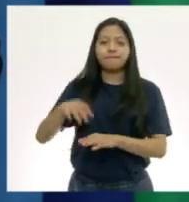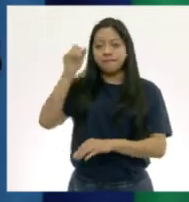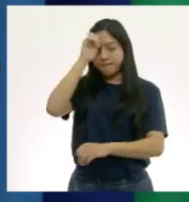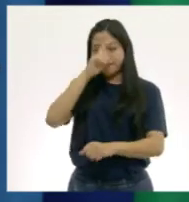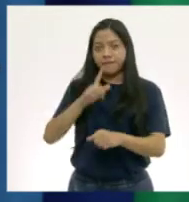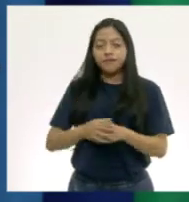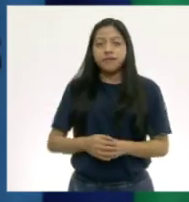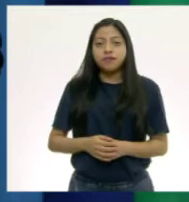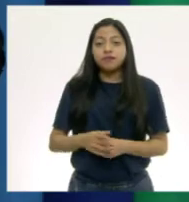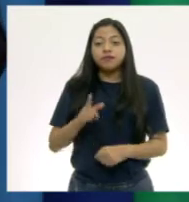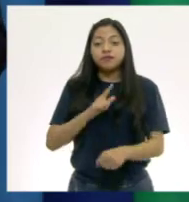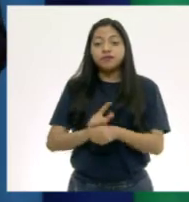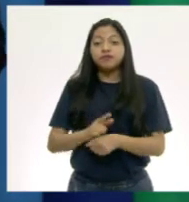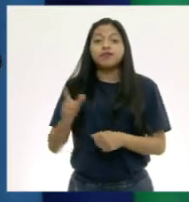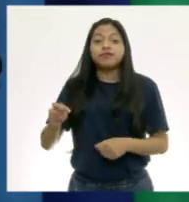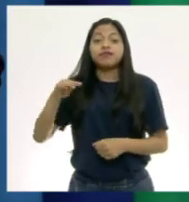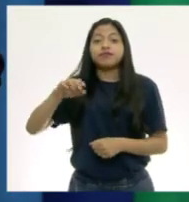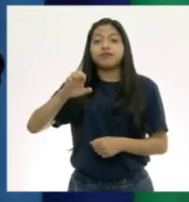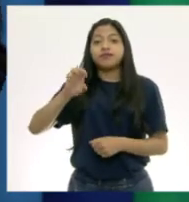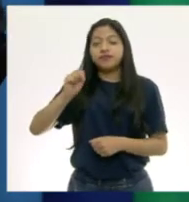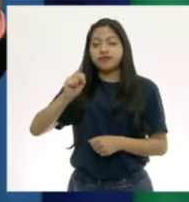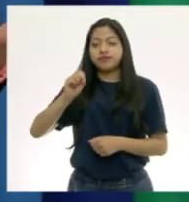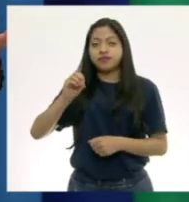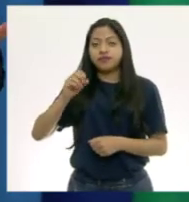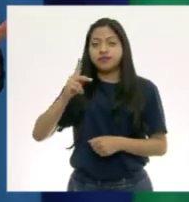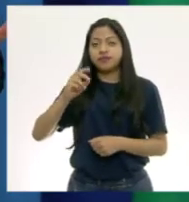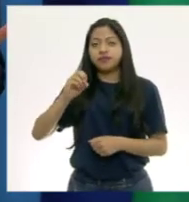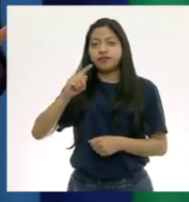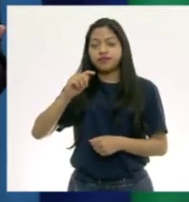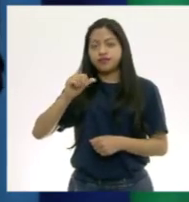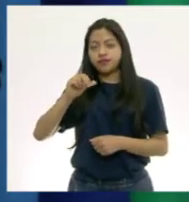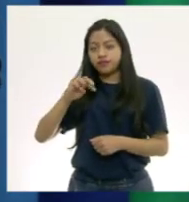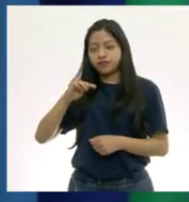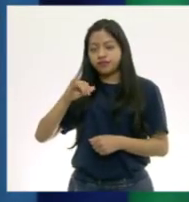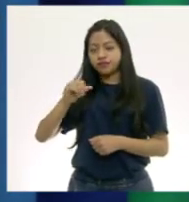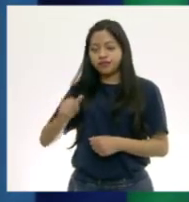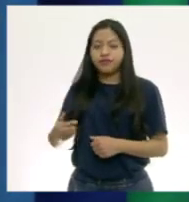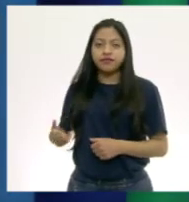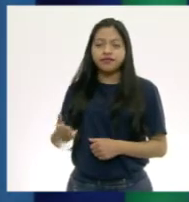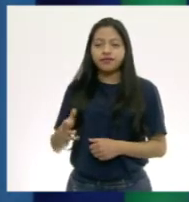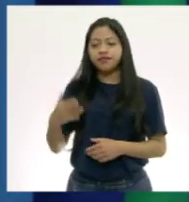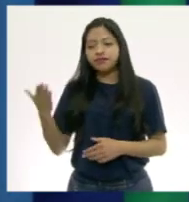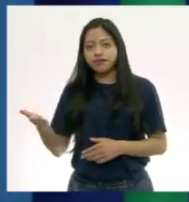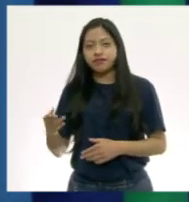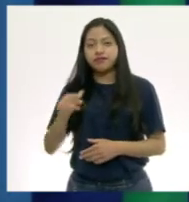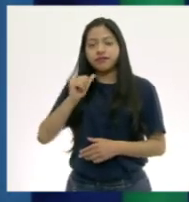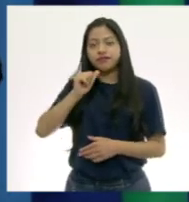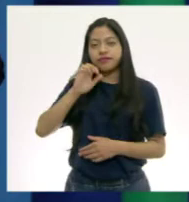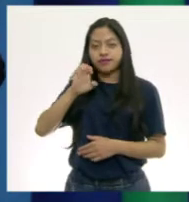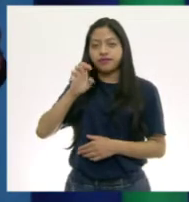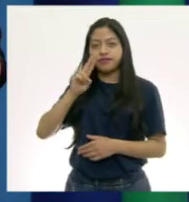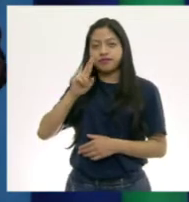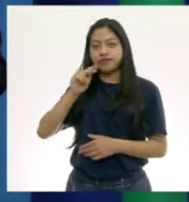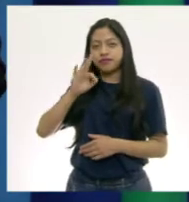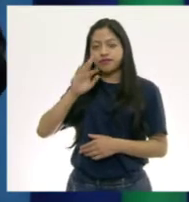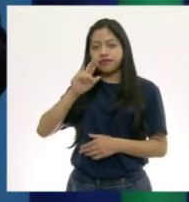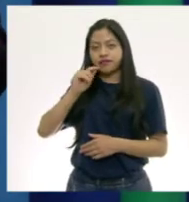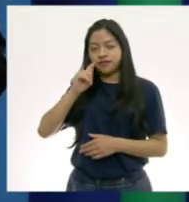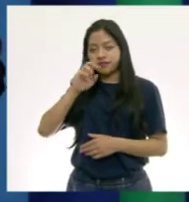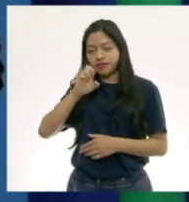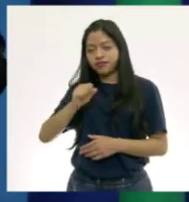que se asentó entre el cauce de dos ríos, el Éufrates y el Tigris. Y también vimos que fue una civilización que